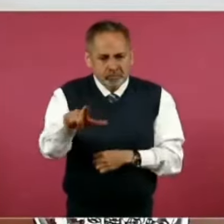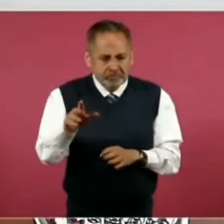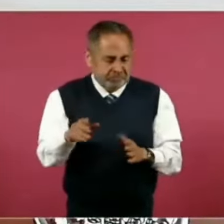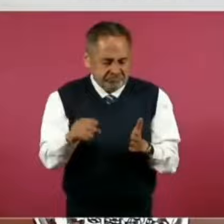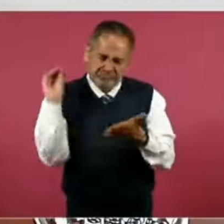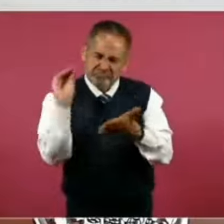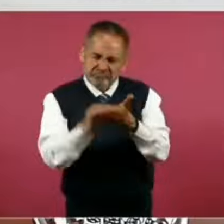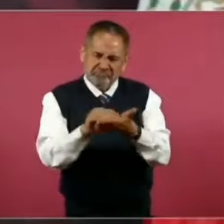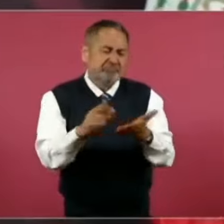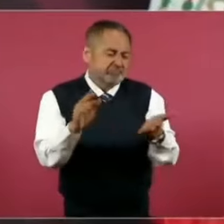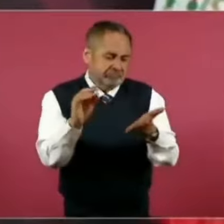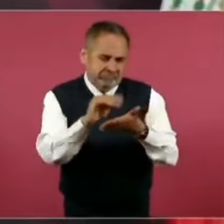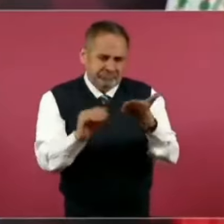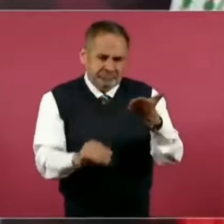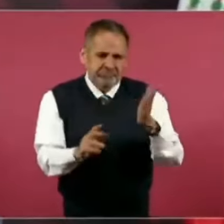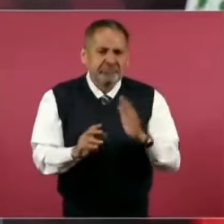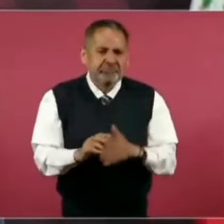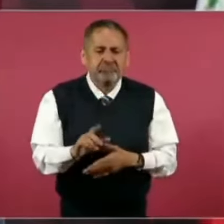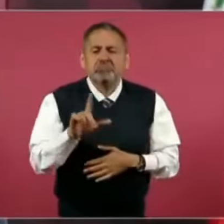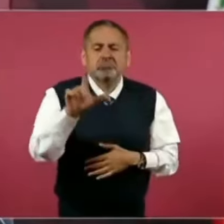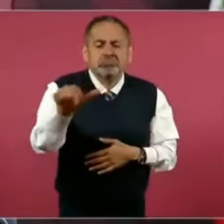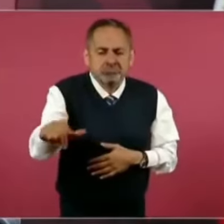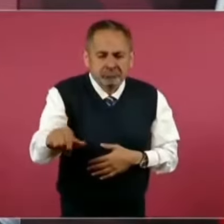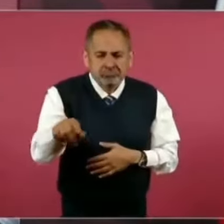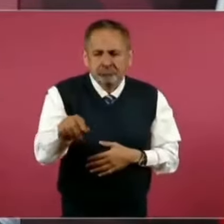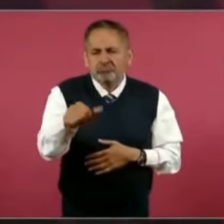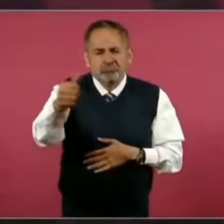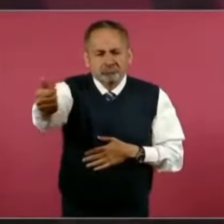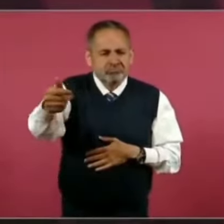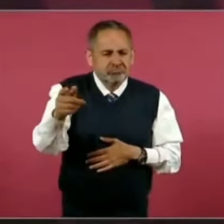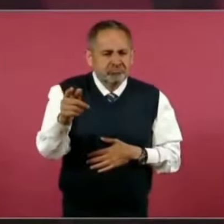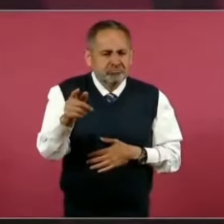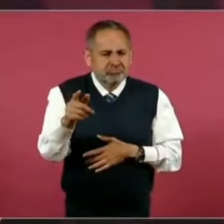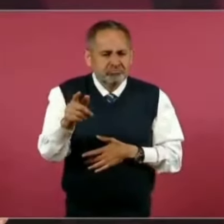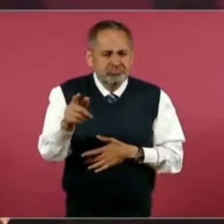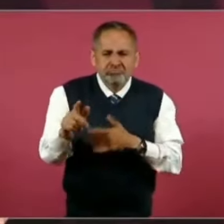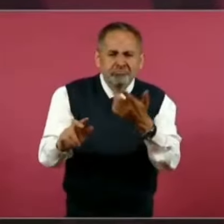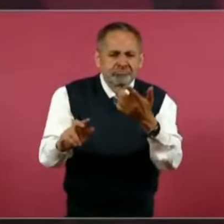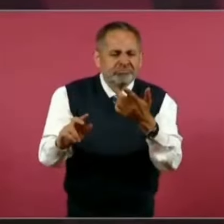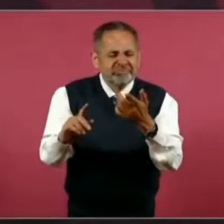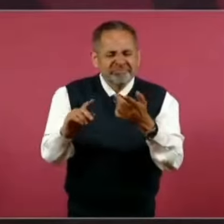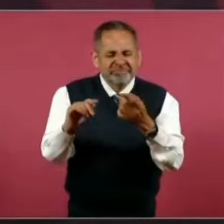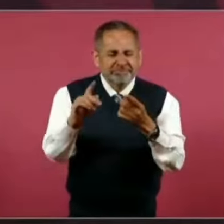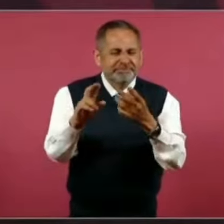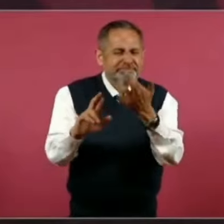antes que triunfara la Revolución Rusa.